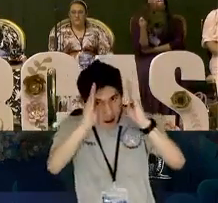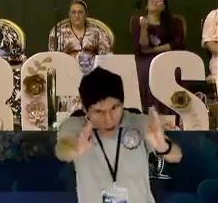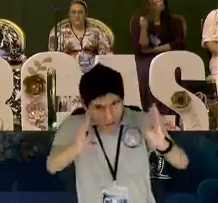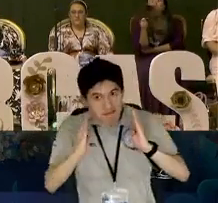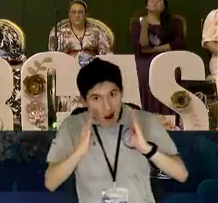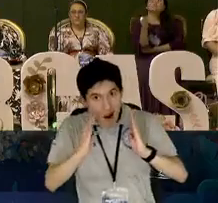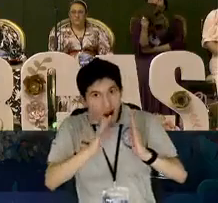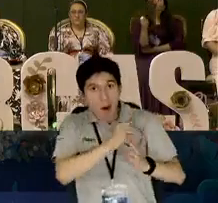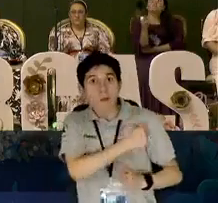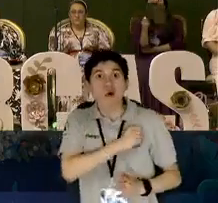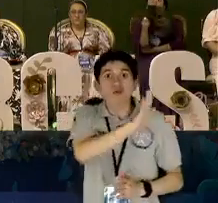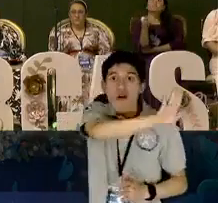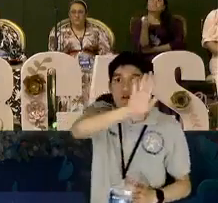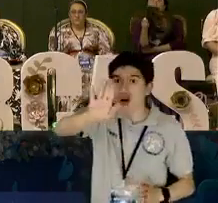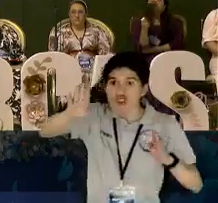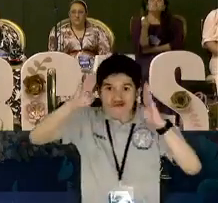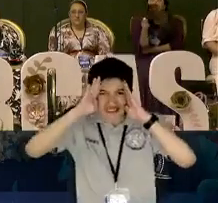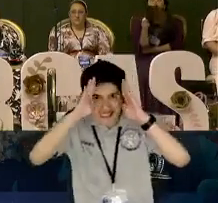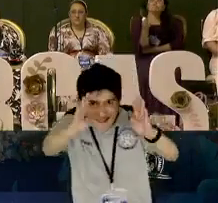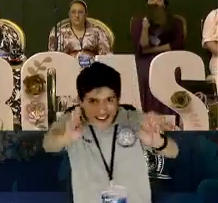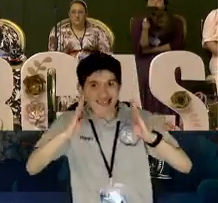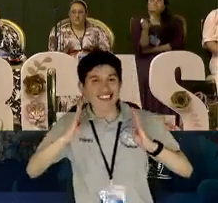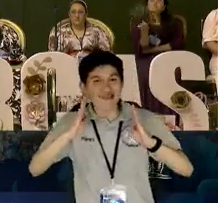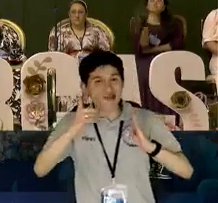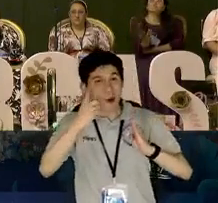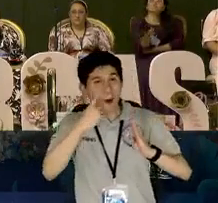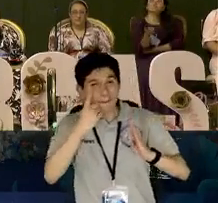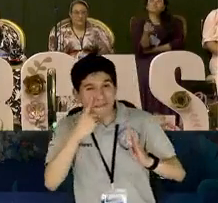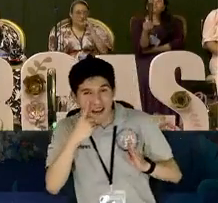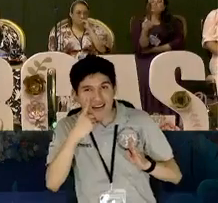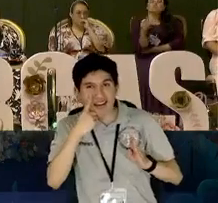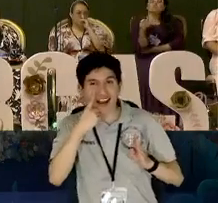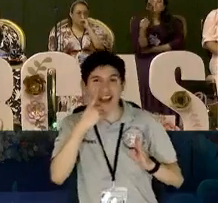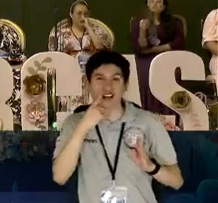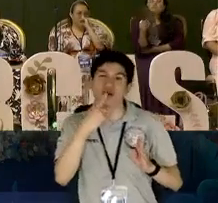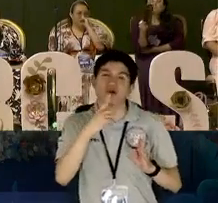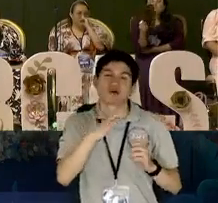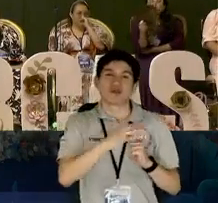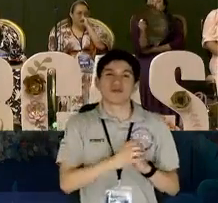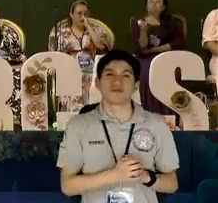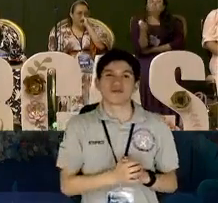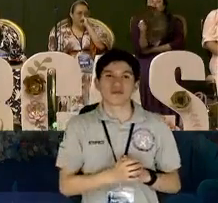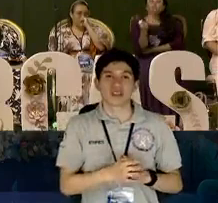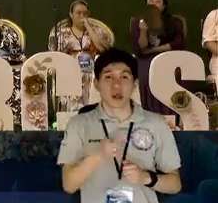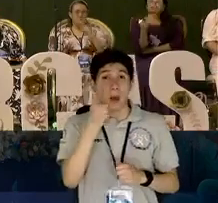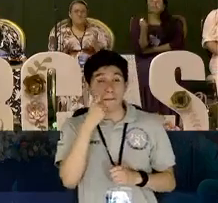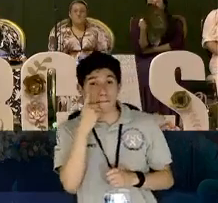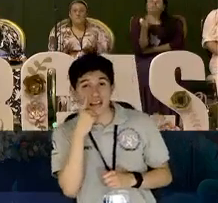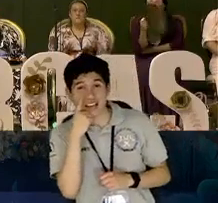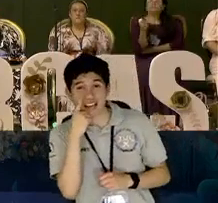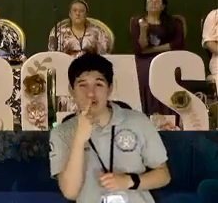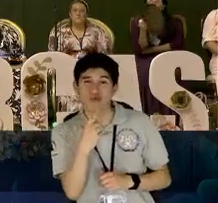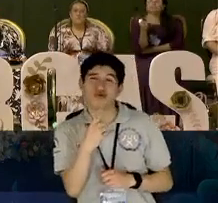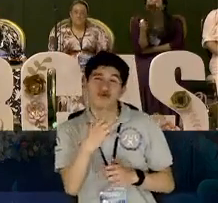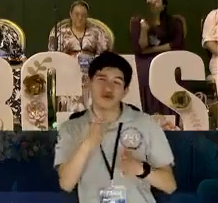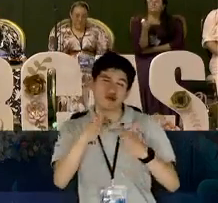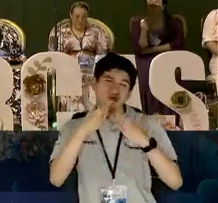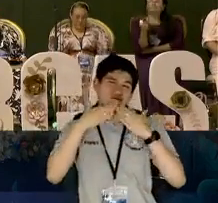estén atentos a lo que voy a pronunciar. Mirad, comienza con esa exhortación. Mirad cuán